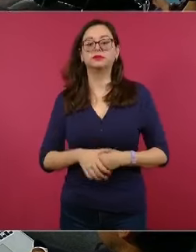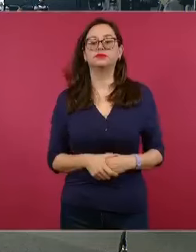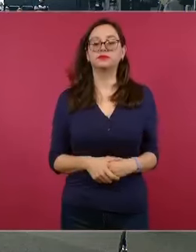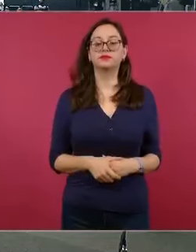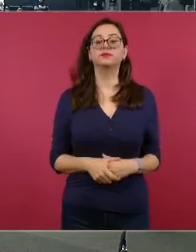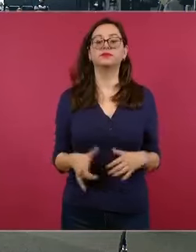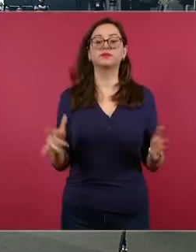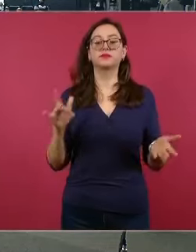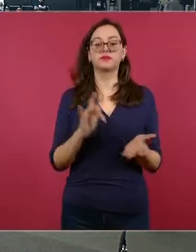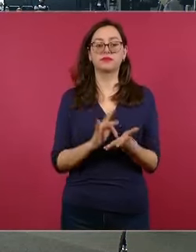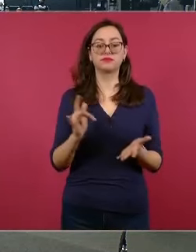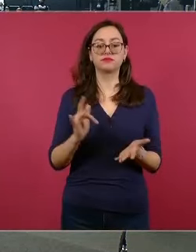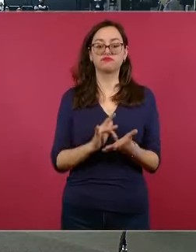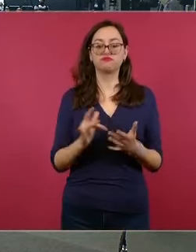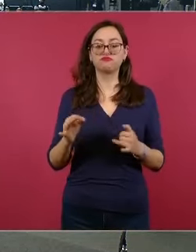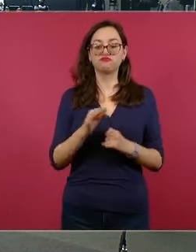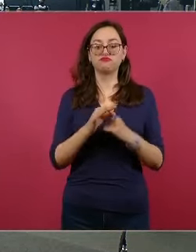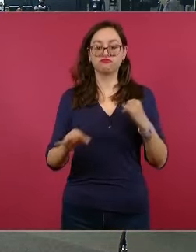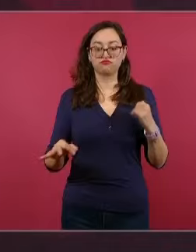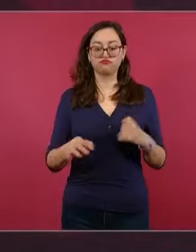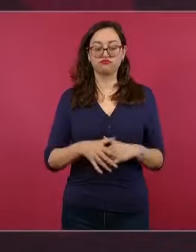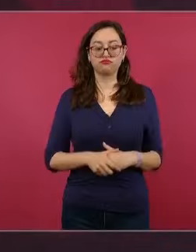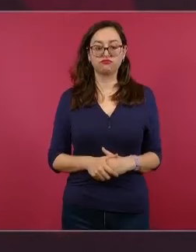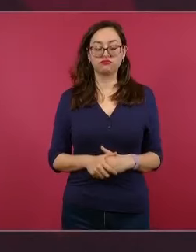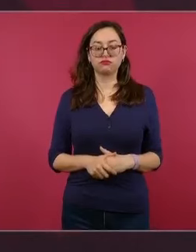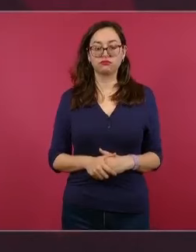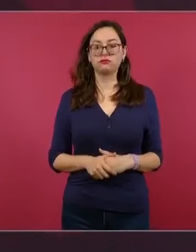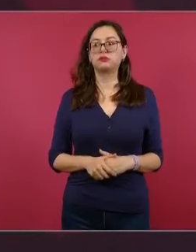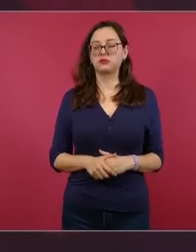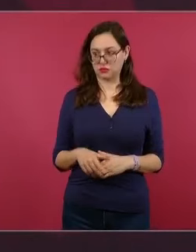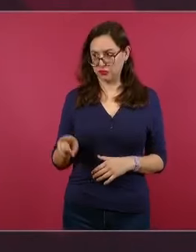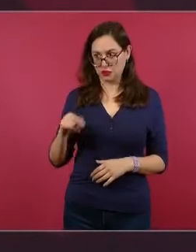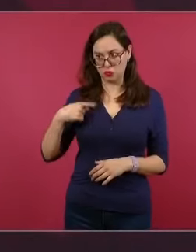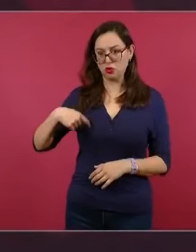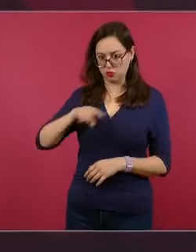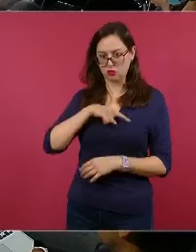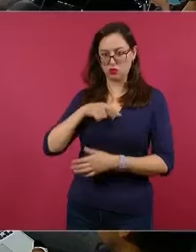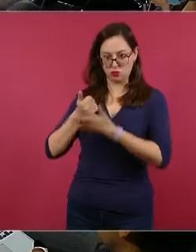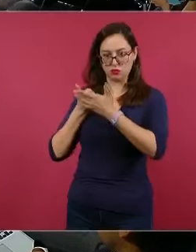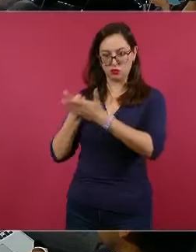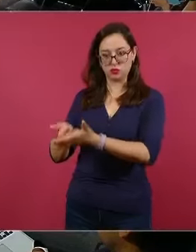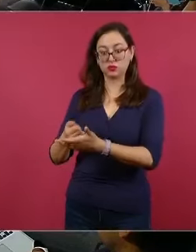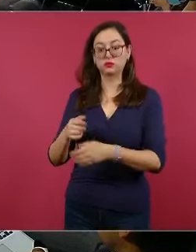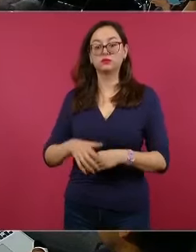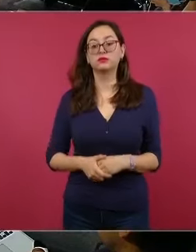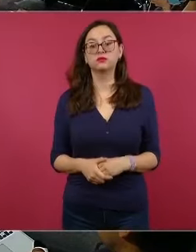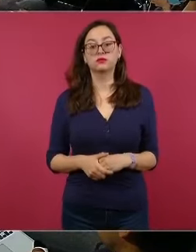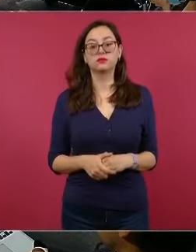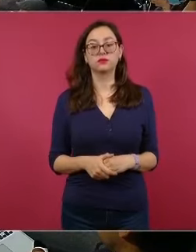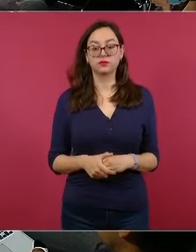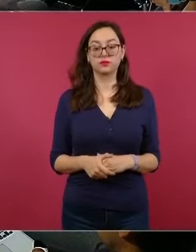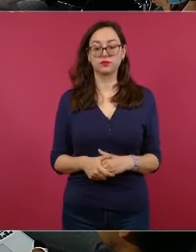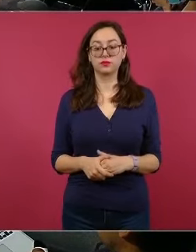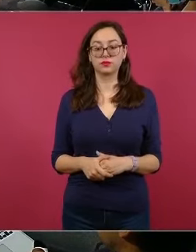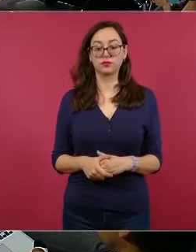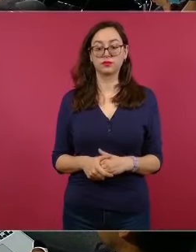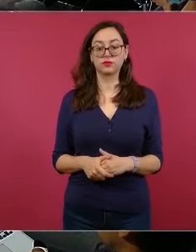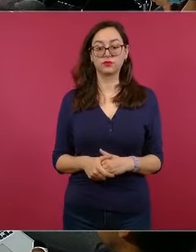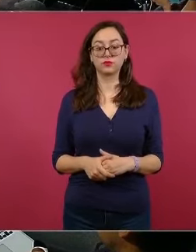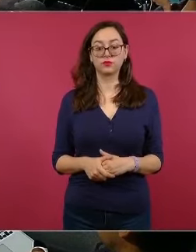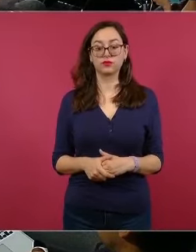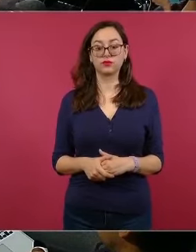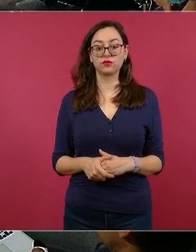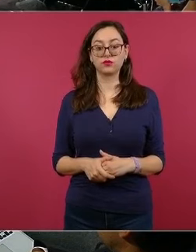último Pues saber ayudarlo ayudarlo en lo que está haciendo muchas gracias eh saber cuál es su opinión acerca de lo